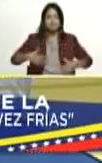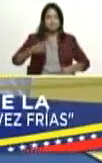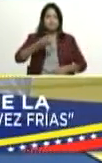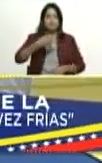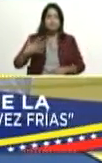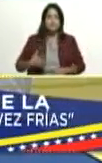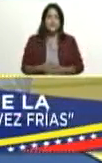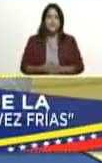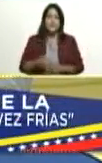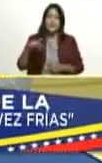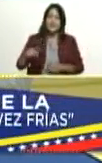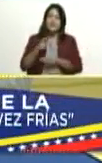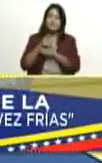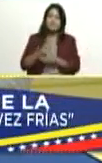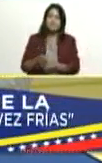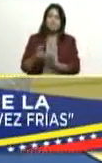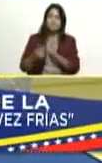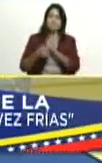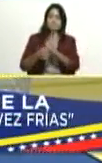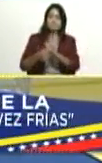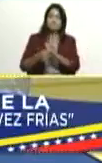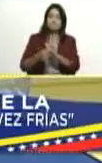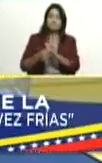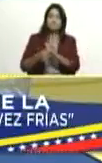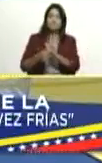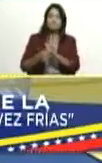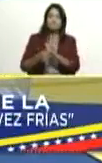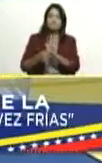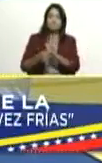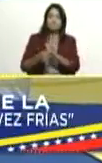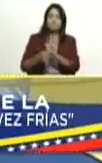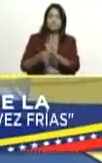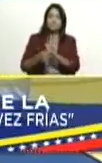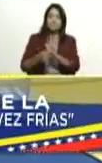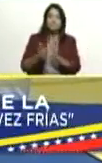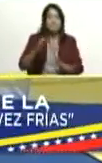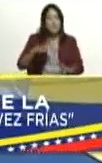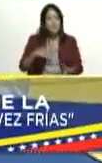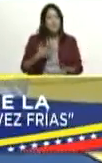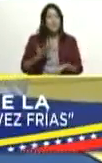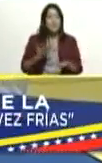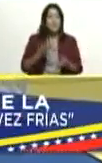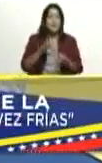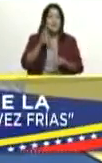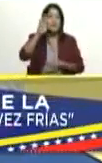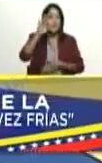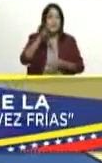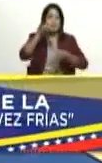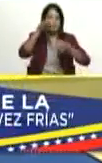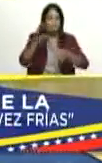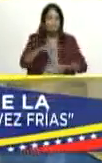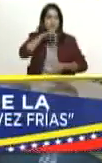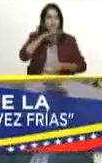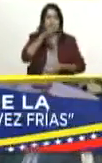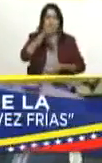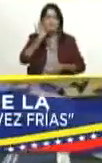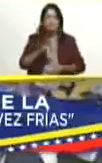será mensajera de esperanza y capaz de escribir grandes historias. Venceremos.